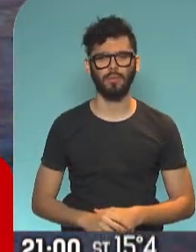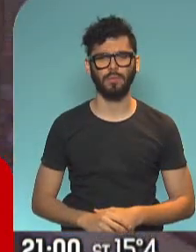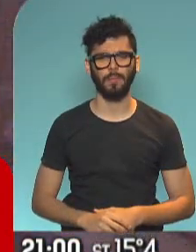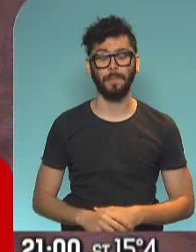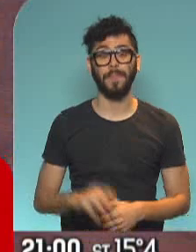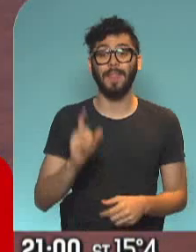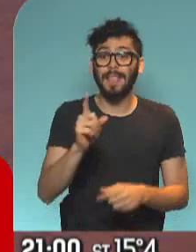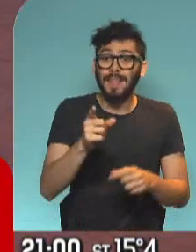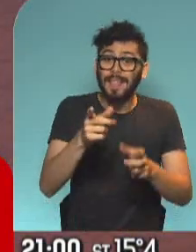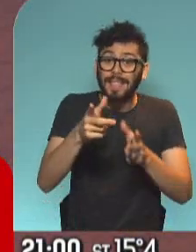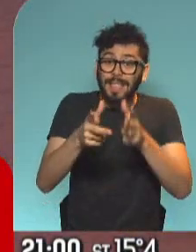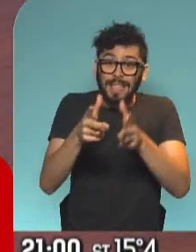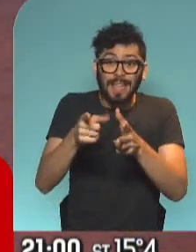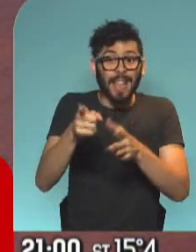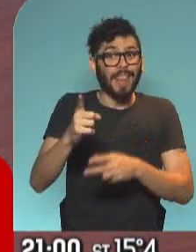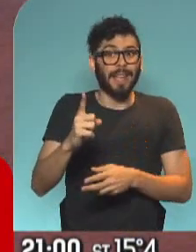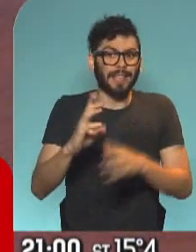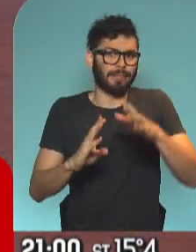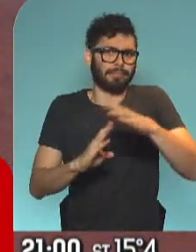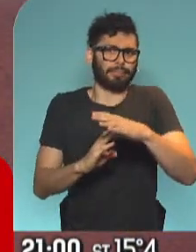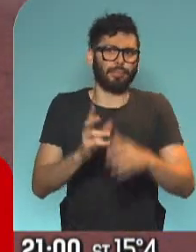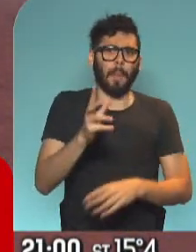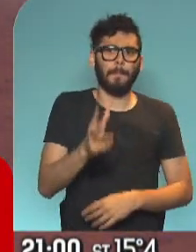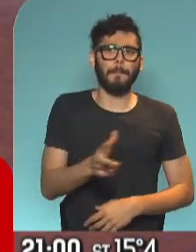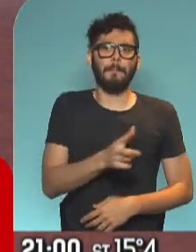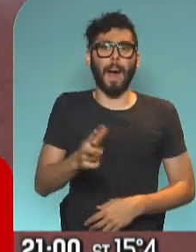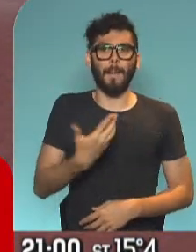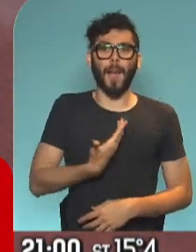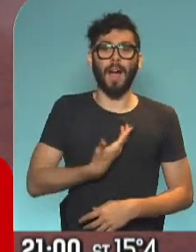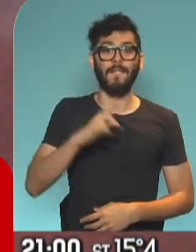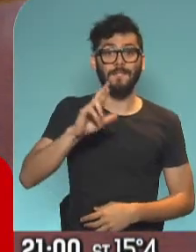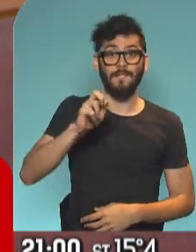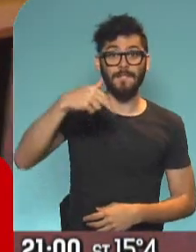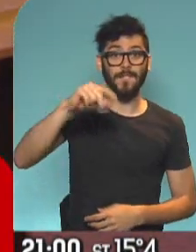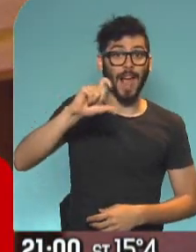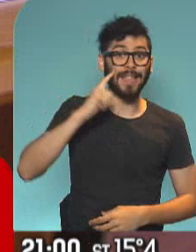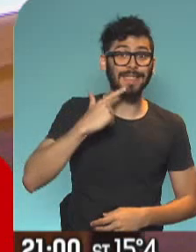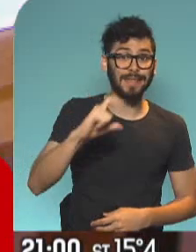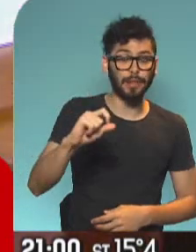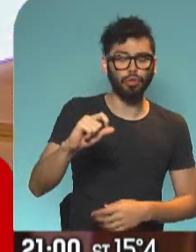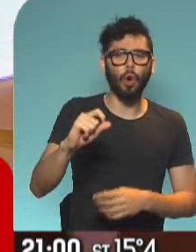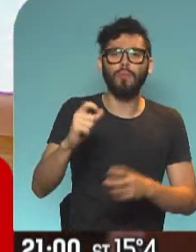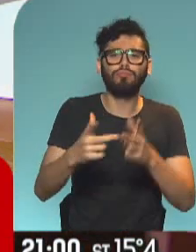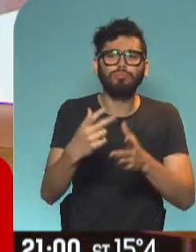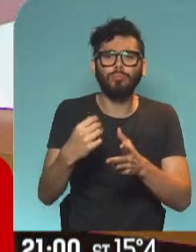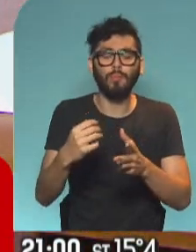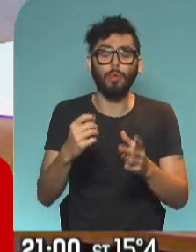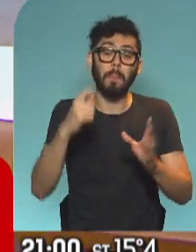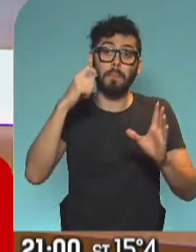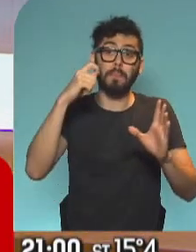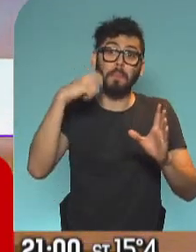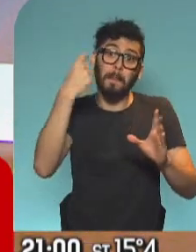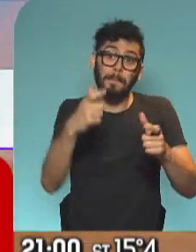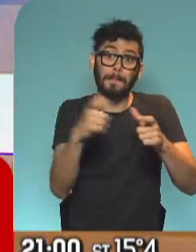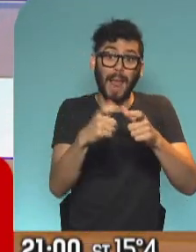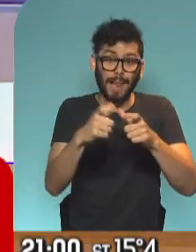Esas palabras del sumo pontífice, del Papa Francisco, se dieron en un contexto particular, en un documental justamente